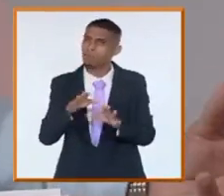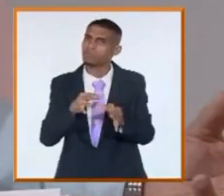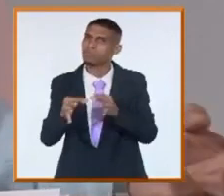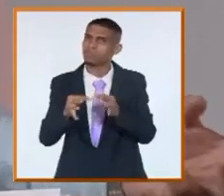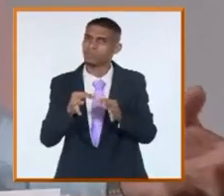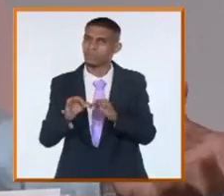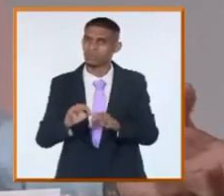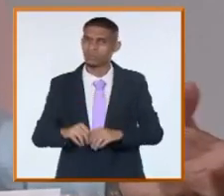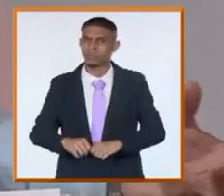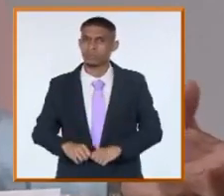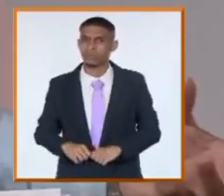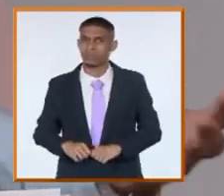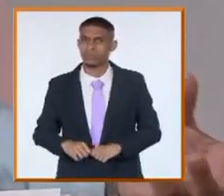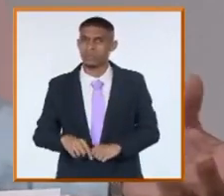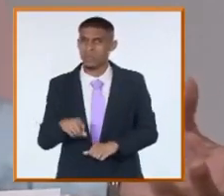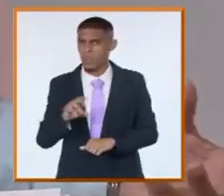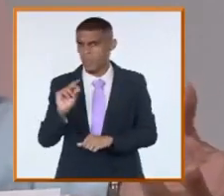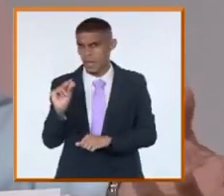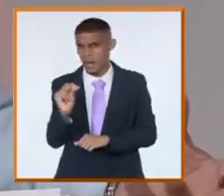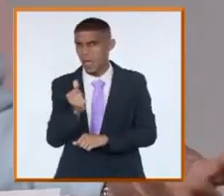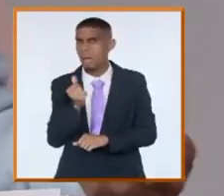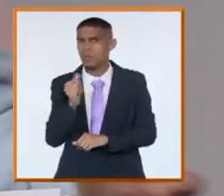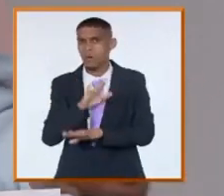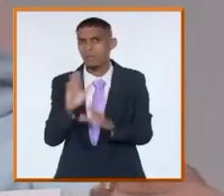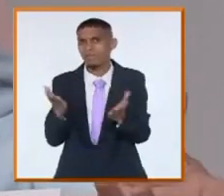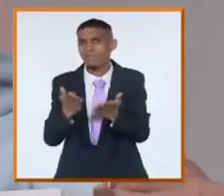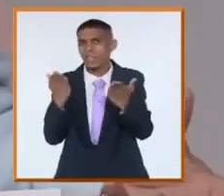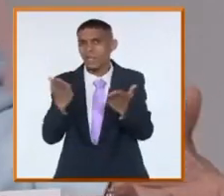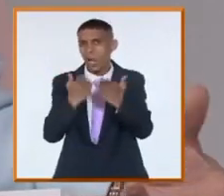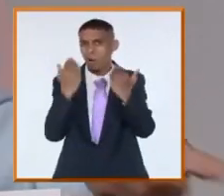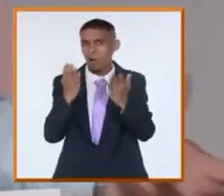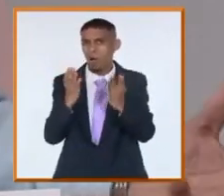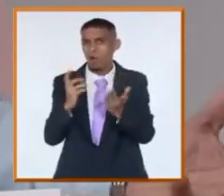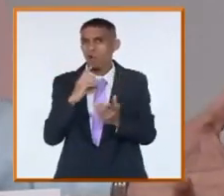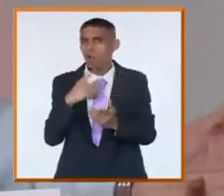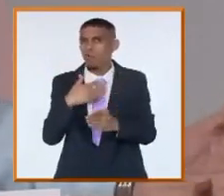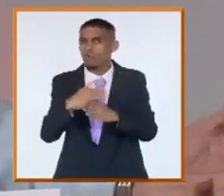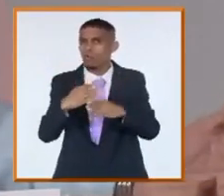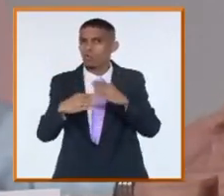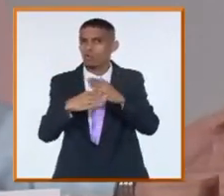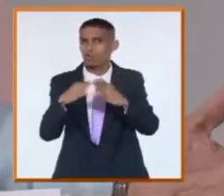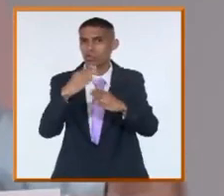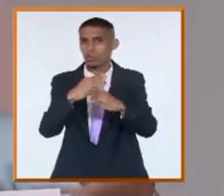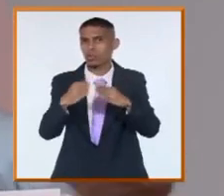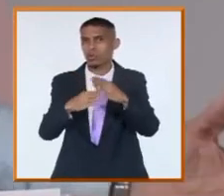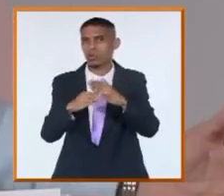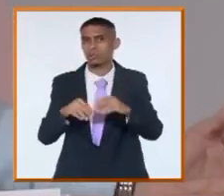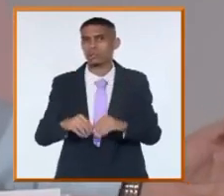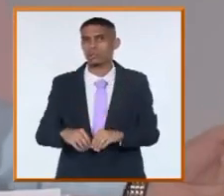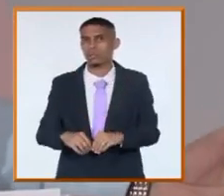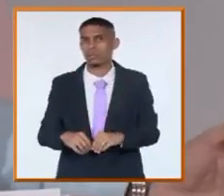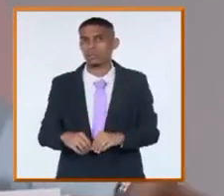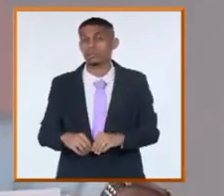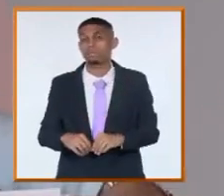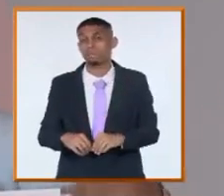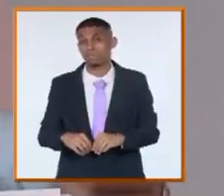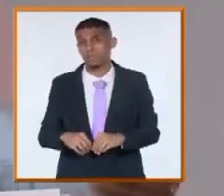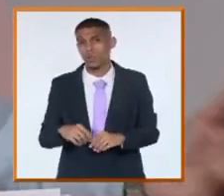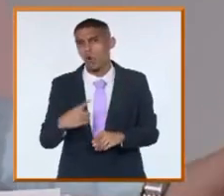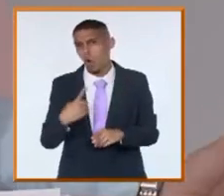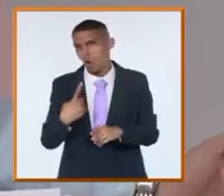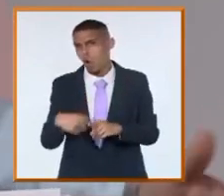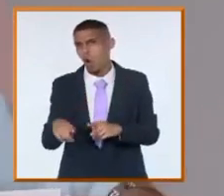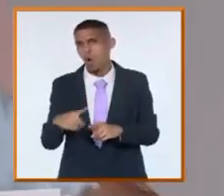enseguida se va a ver el desarrollo en la parte de la construcción porque aunque estamos en otros materiales